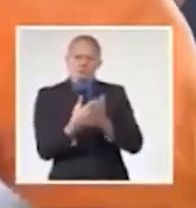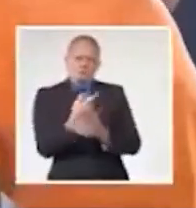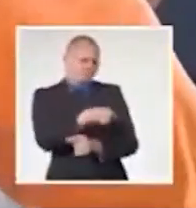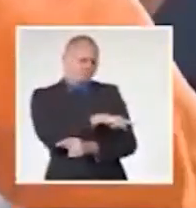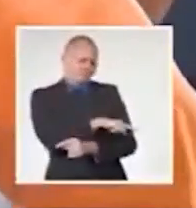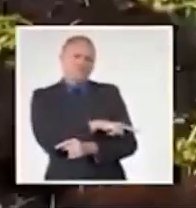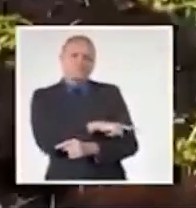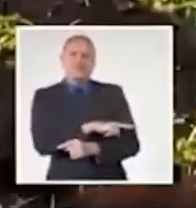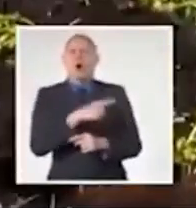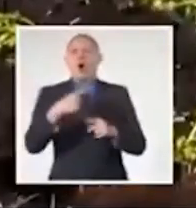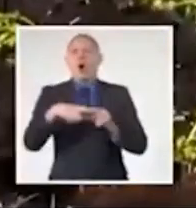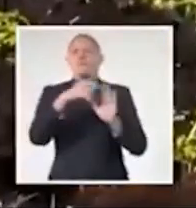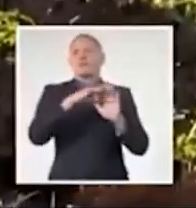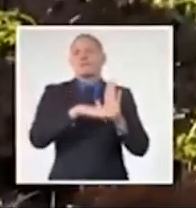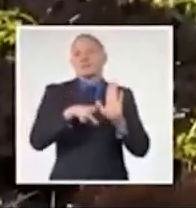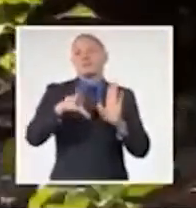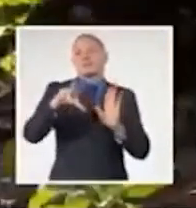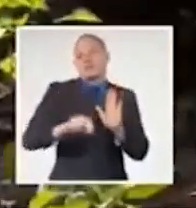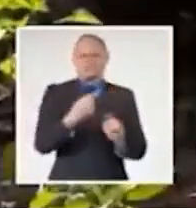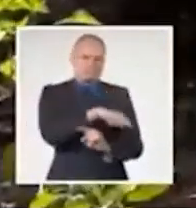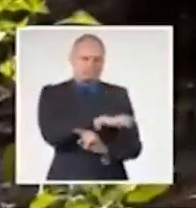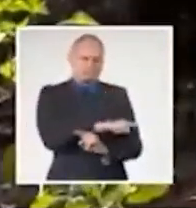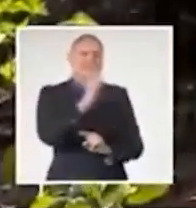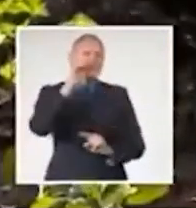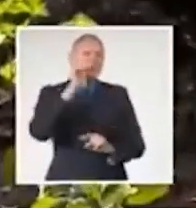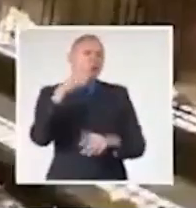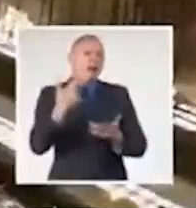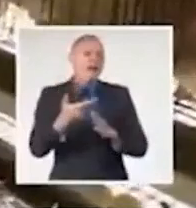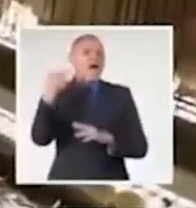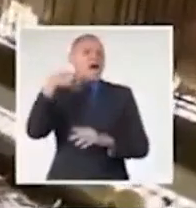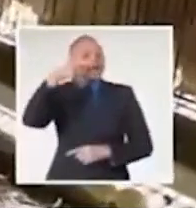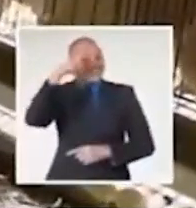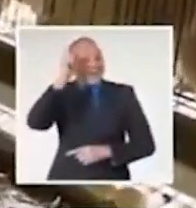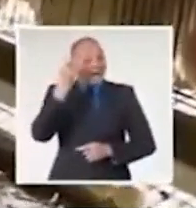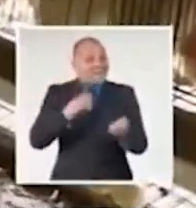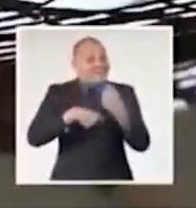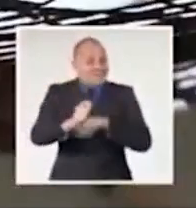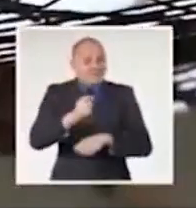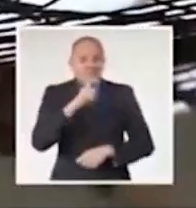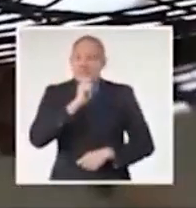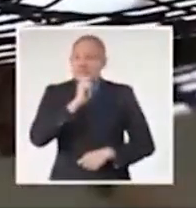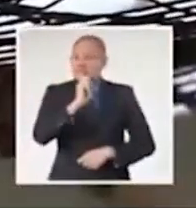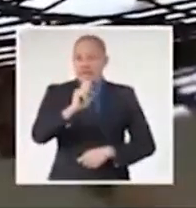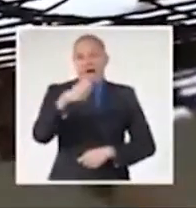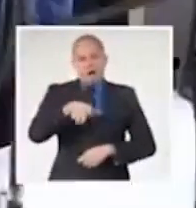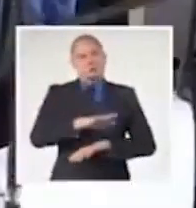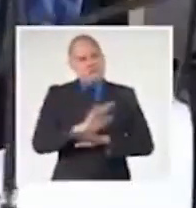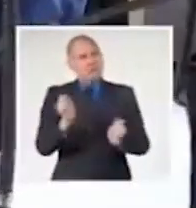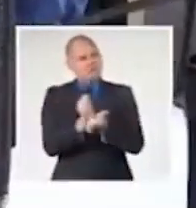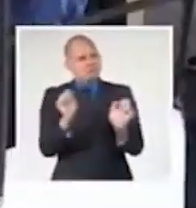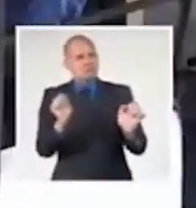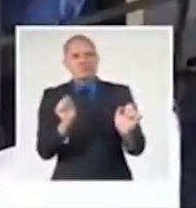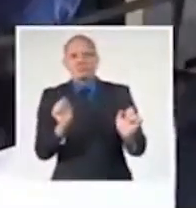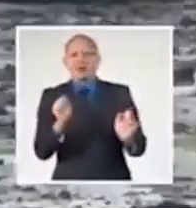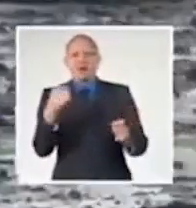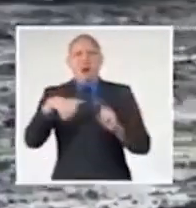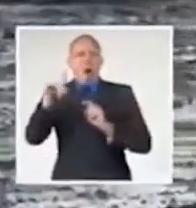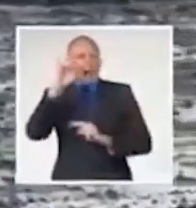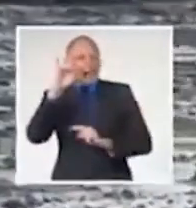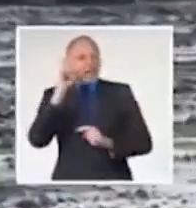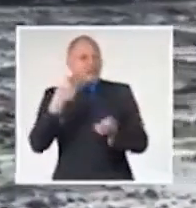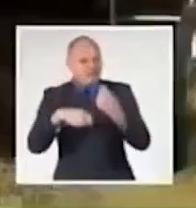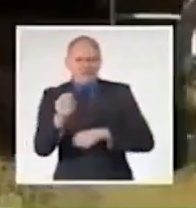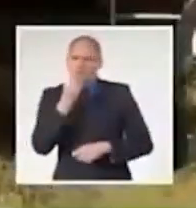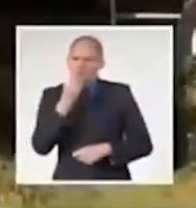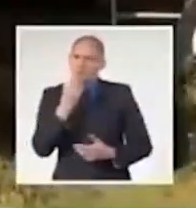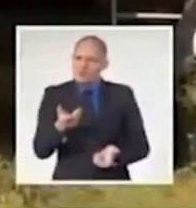ganado vacuno ya que los impactos se van a ir viendo poco a poco porque no es un día para otro que tú logras en la economía en ninguna medida que tomamos en la economía